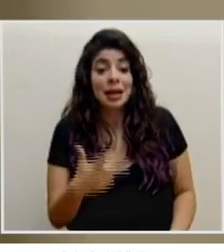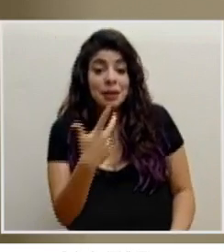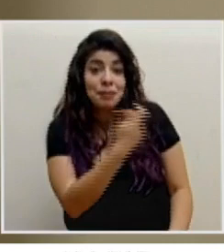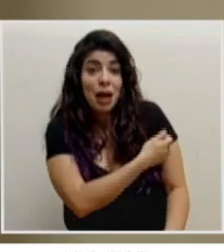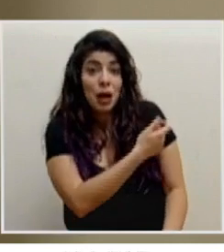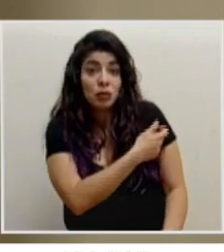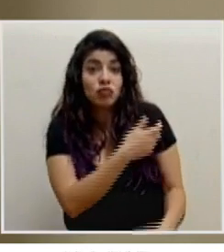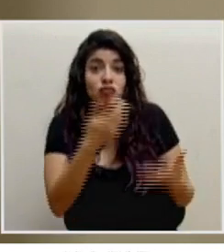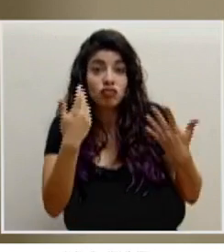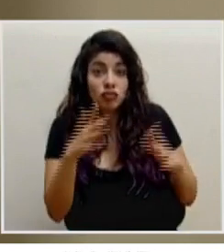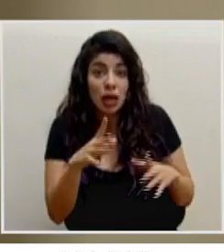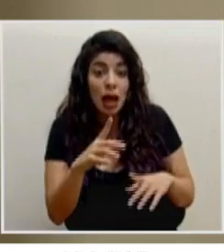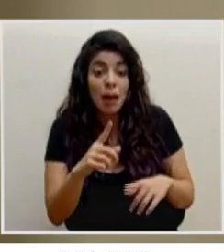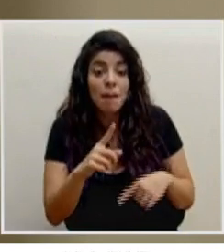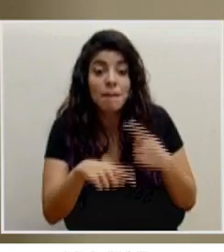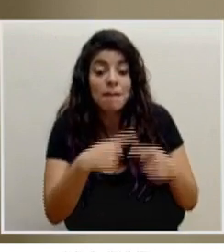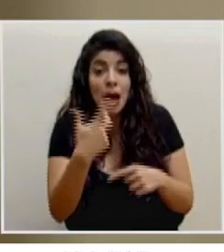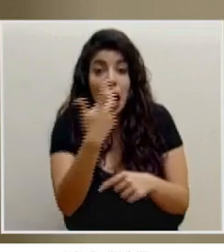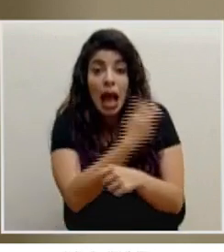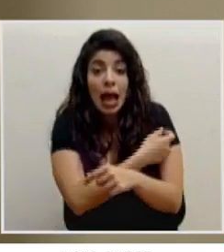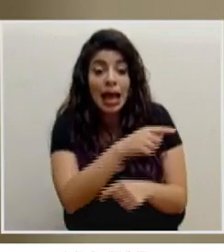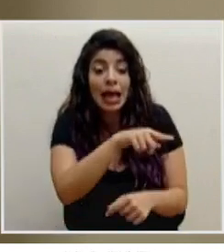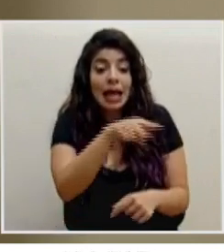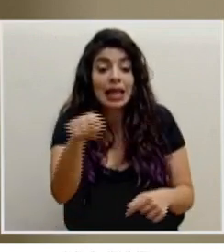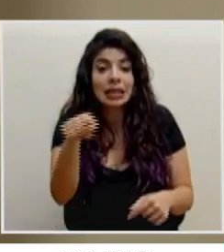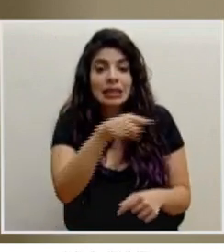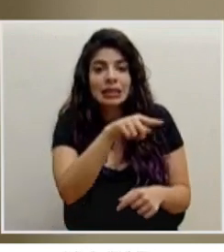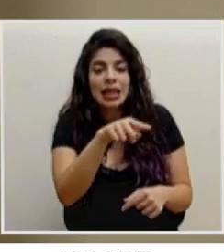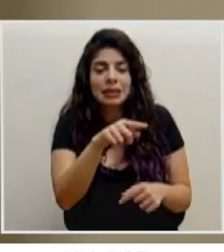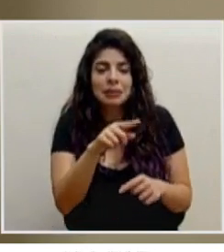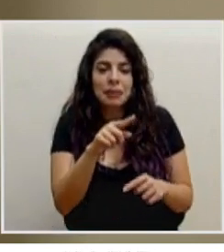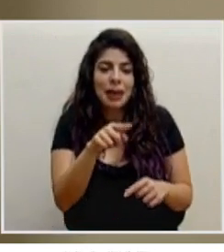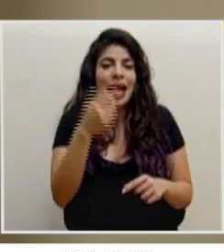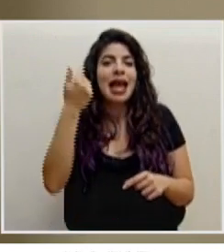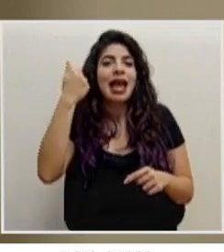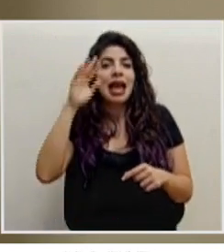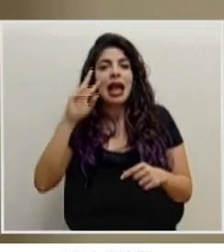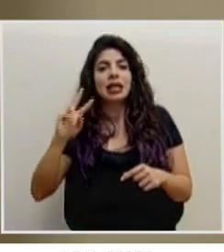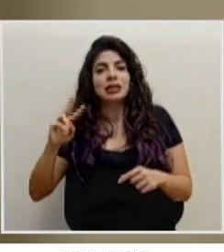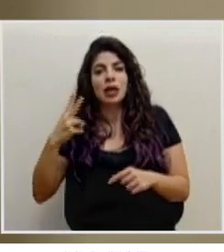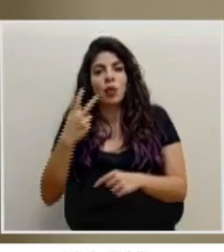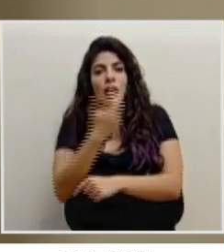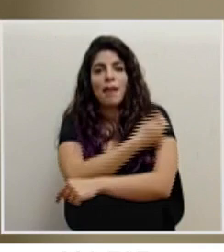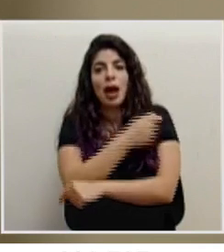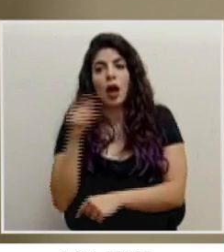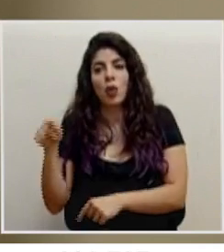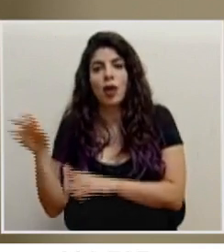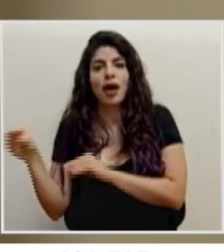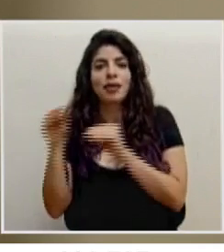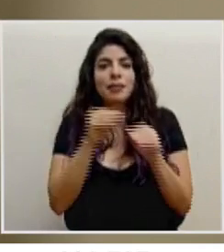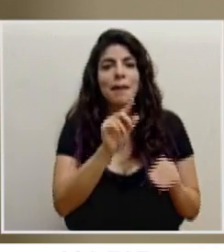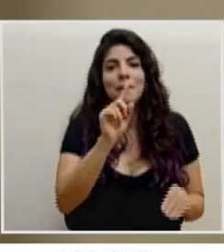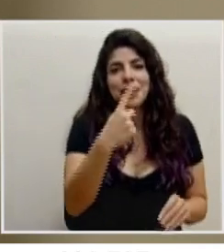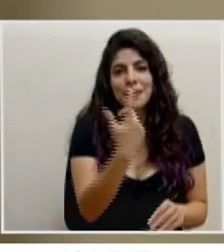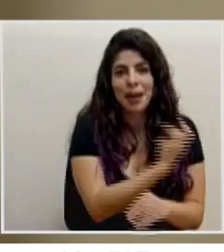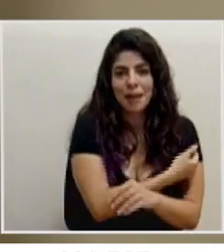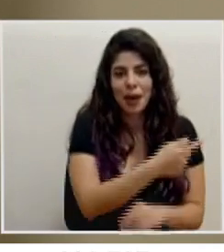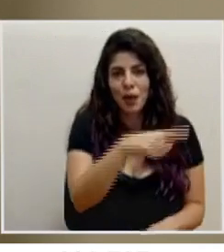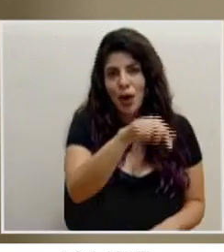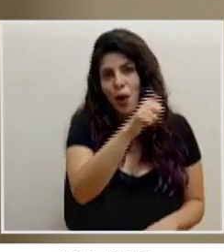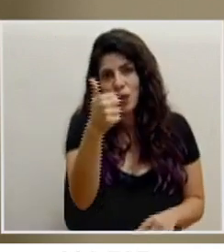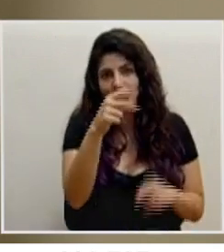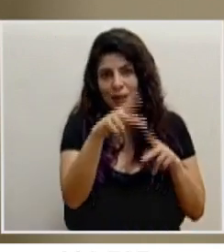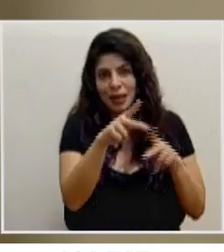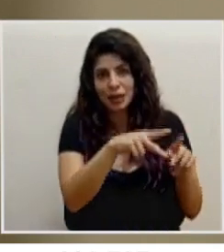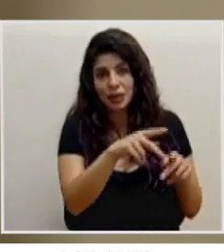que se mencionaron que se iban a aplicar correspondían principalmente, ¿verdad?, a segundas dosis de aplicación. Y ahora que vamos a aplicar, como les mencionaba,